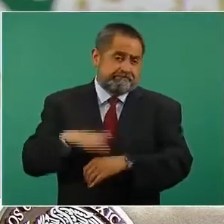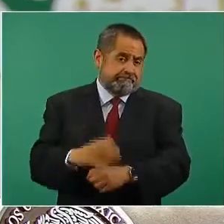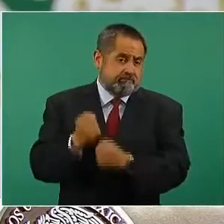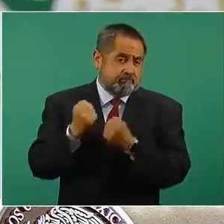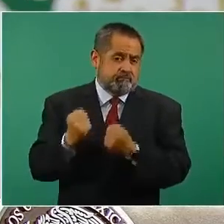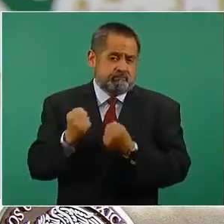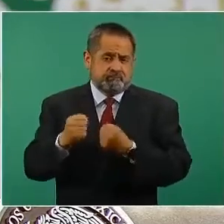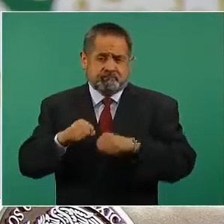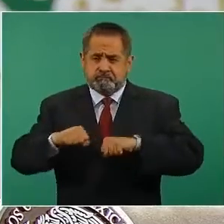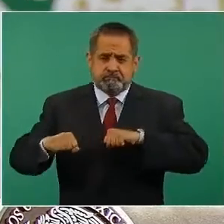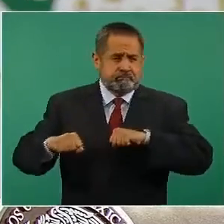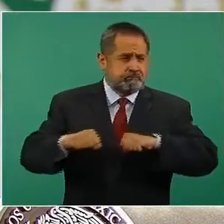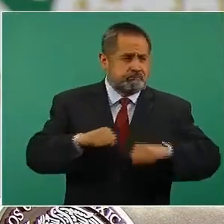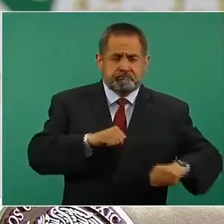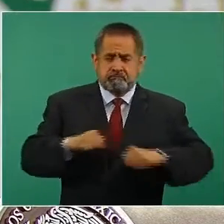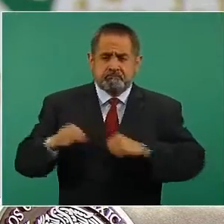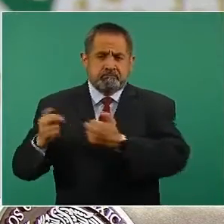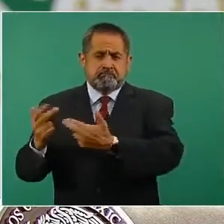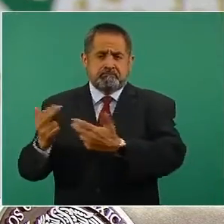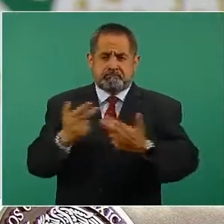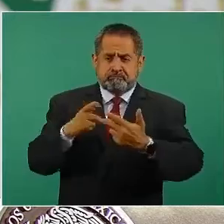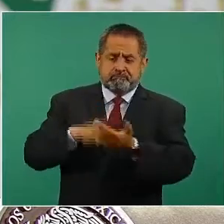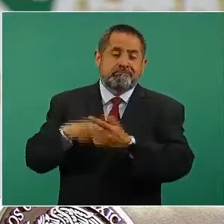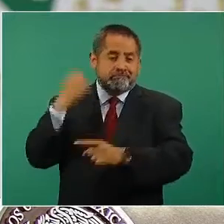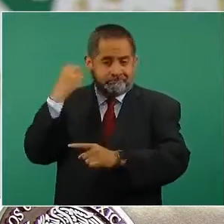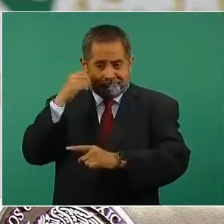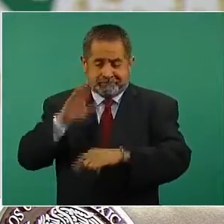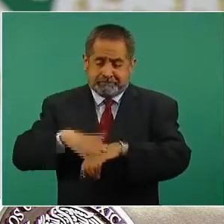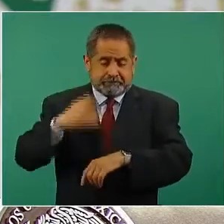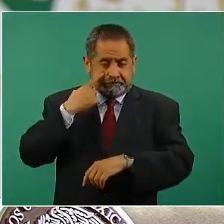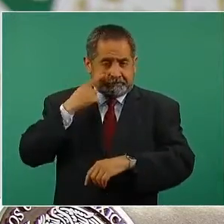fuertes en la era moderna de México.